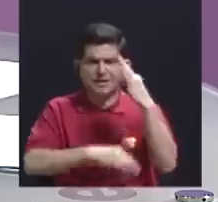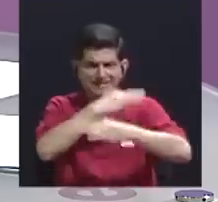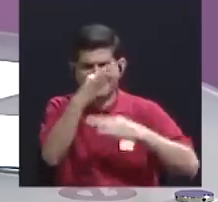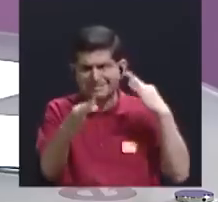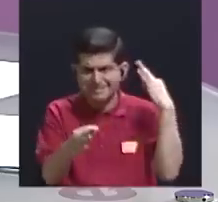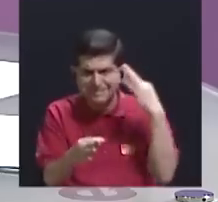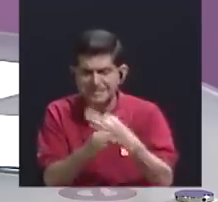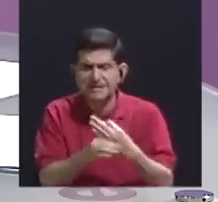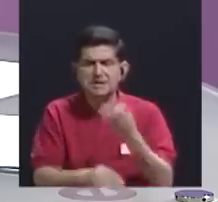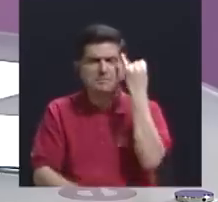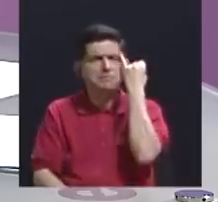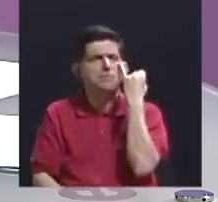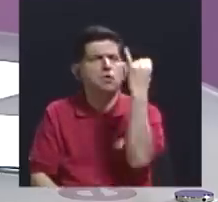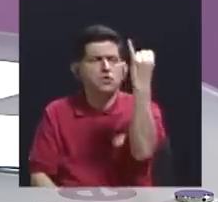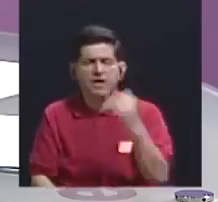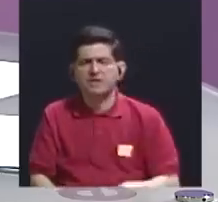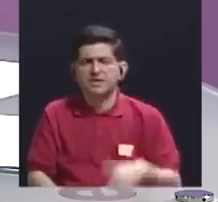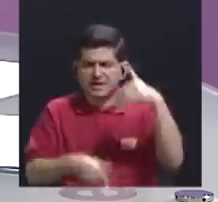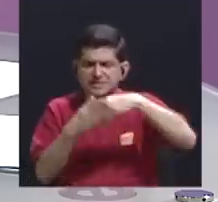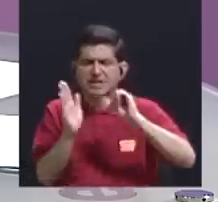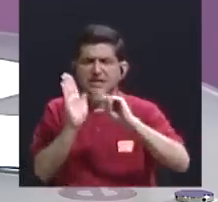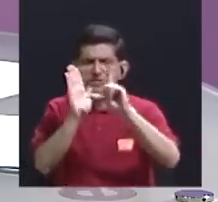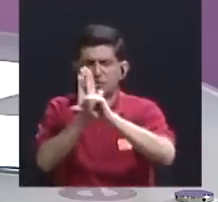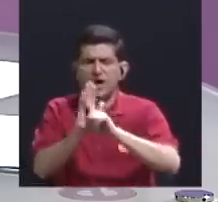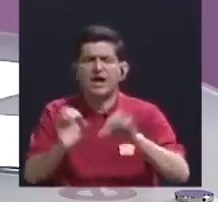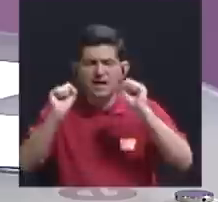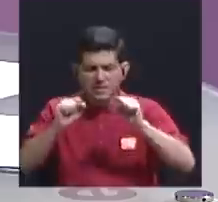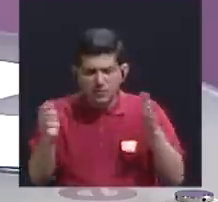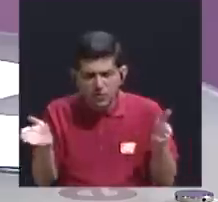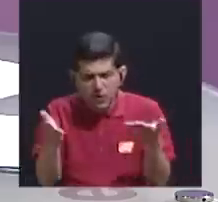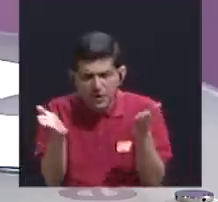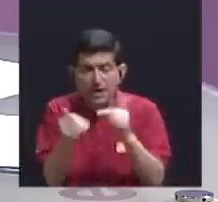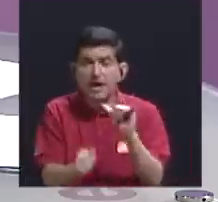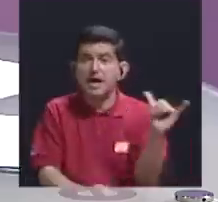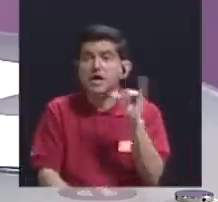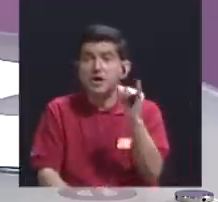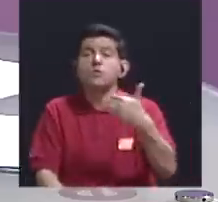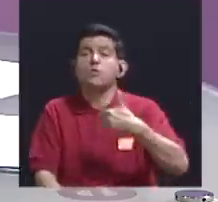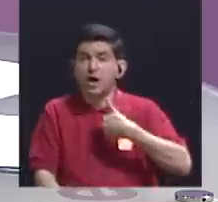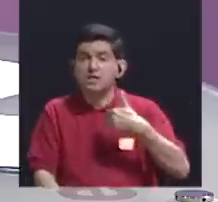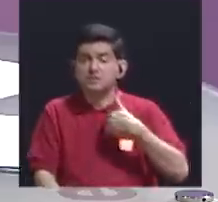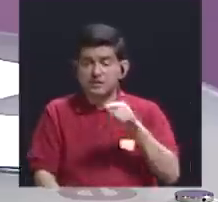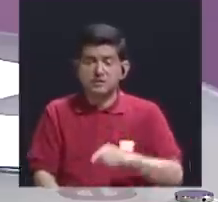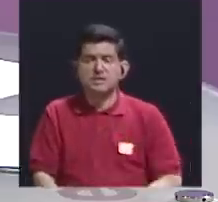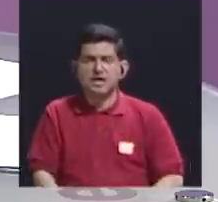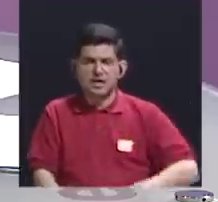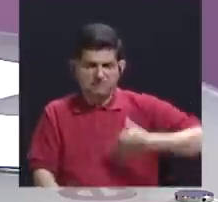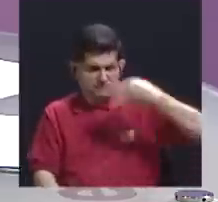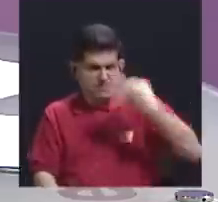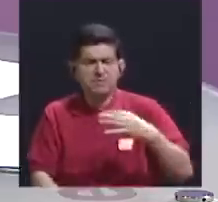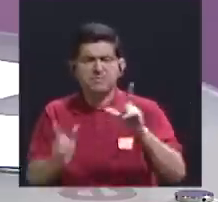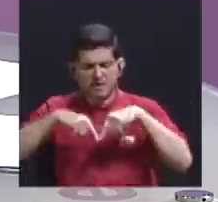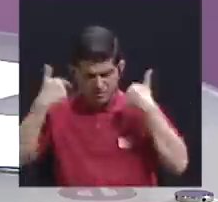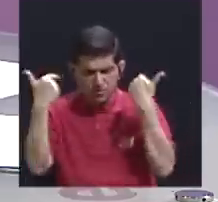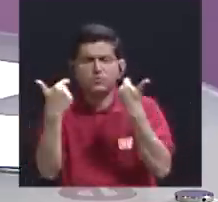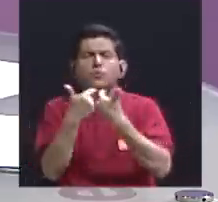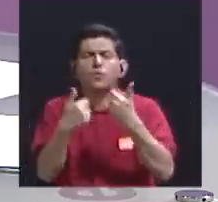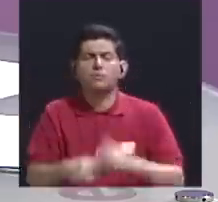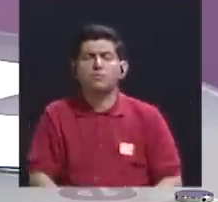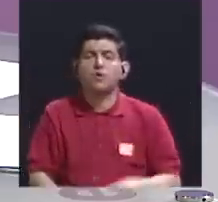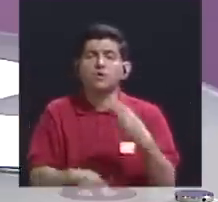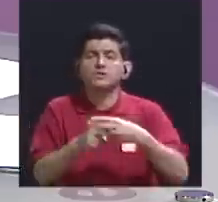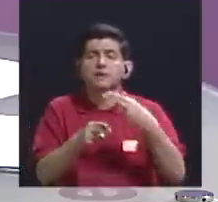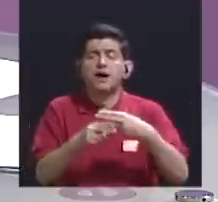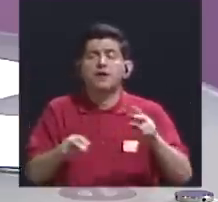tipo de iniciativas parlamentarias se puedan empujar también está la consolidación de un grupo llamado